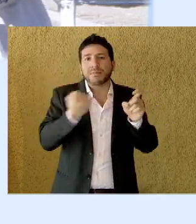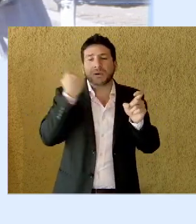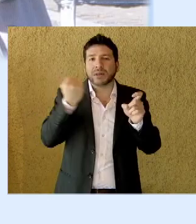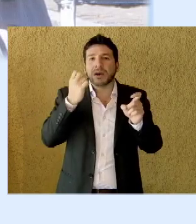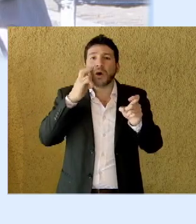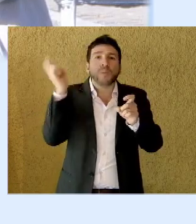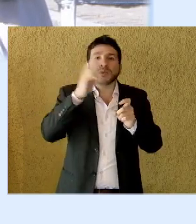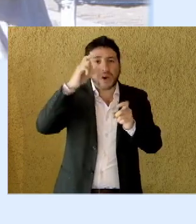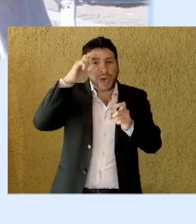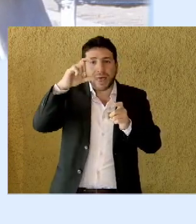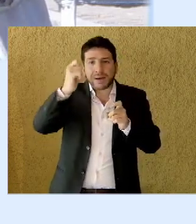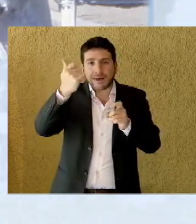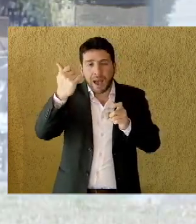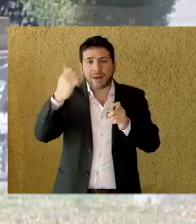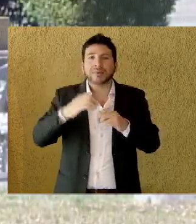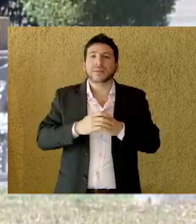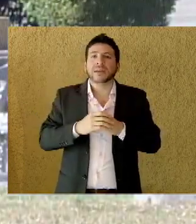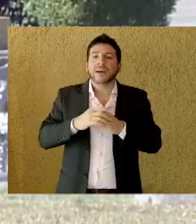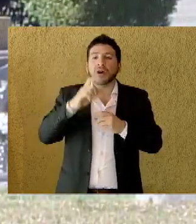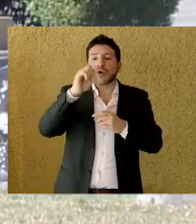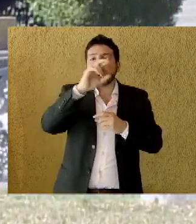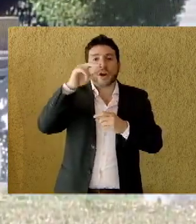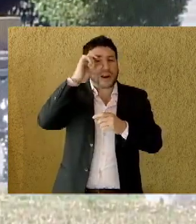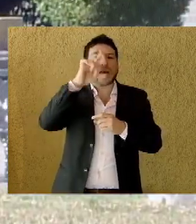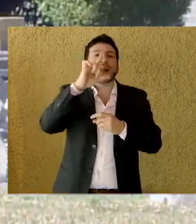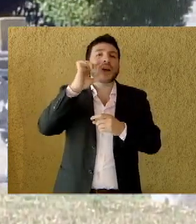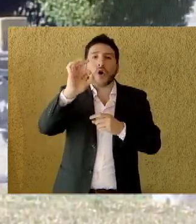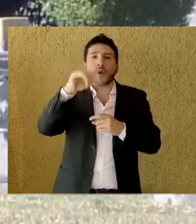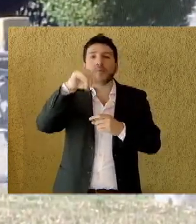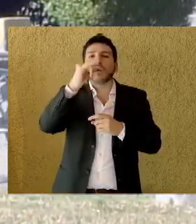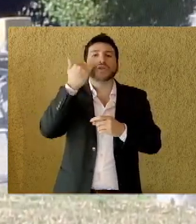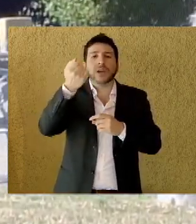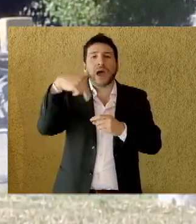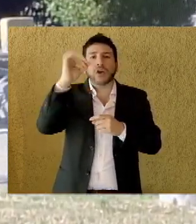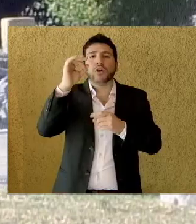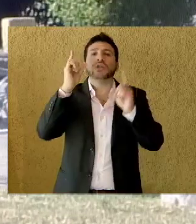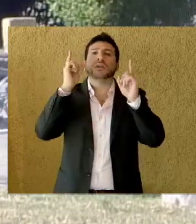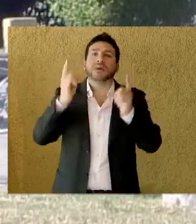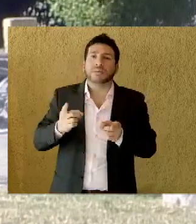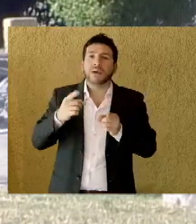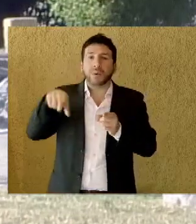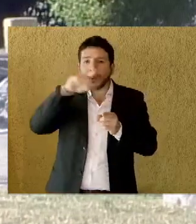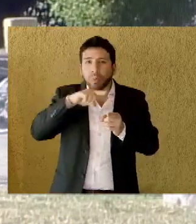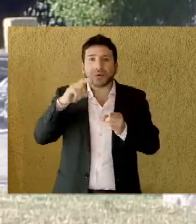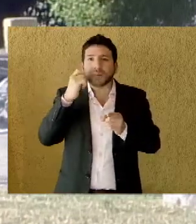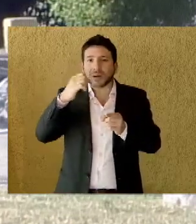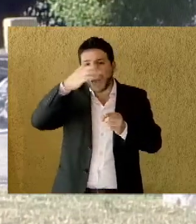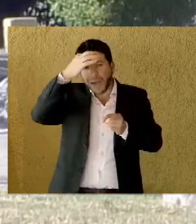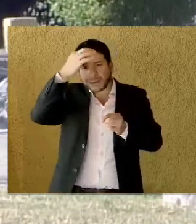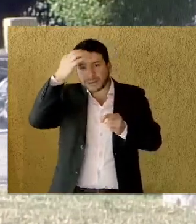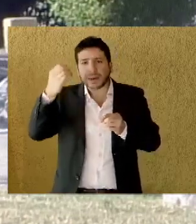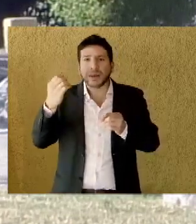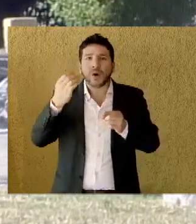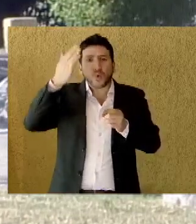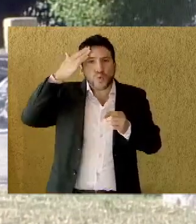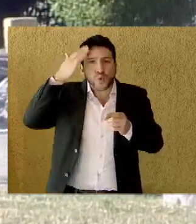ECA, el Museo Cornelio Elio Moyano, bueno, por supuesto todos estos museos y estos espacios para el arte, para la historia, para la cultura